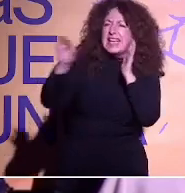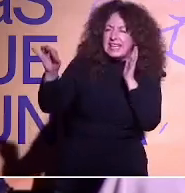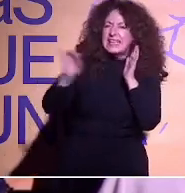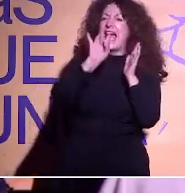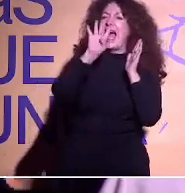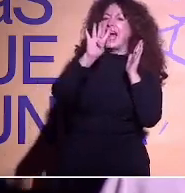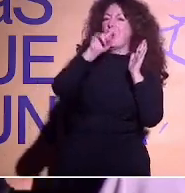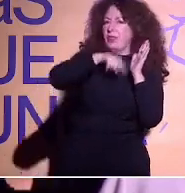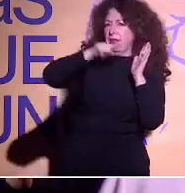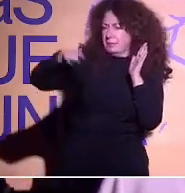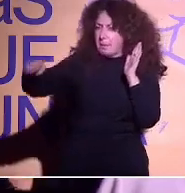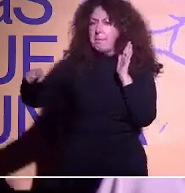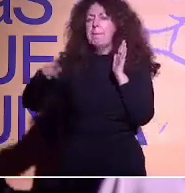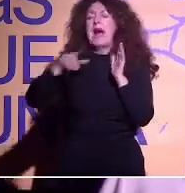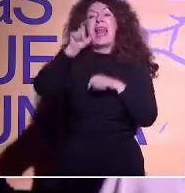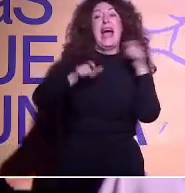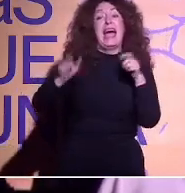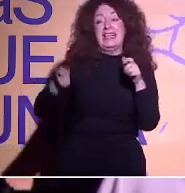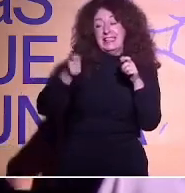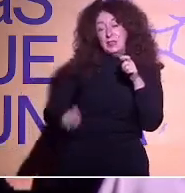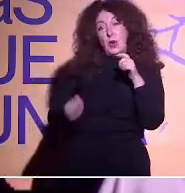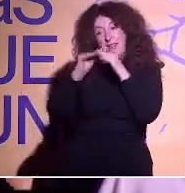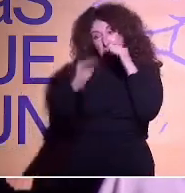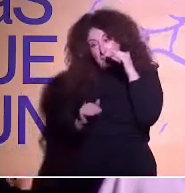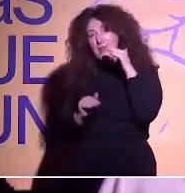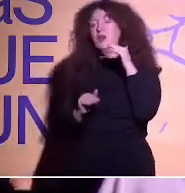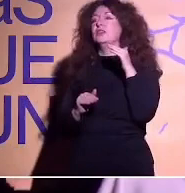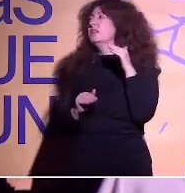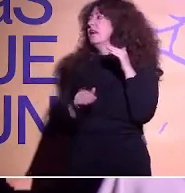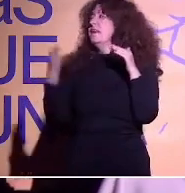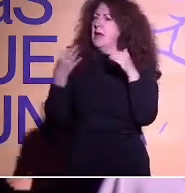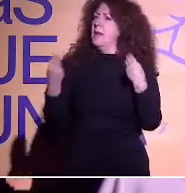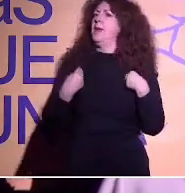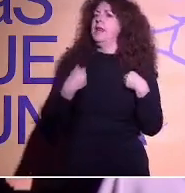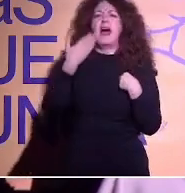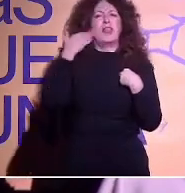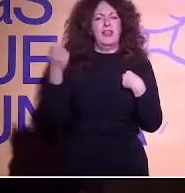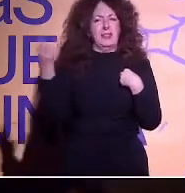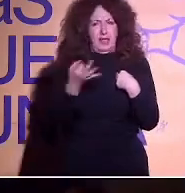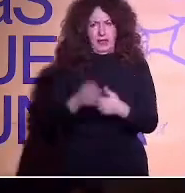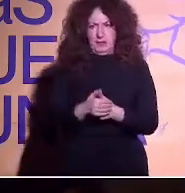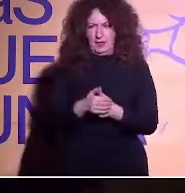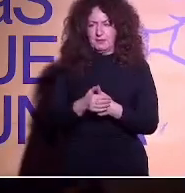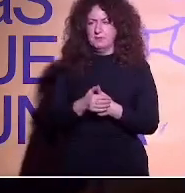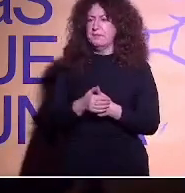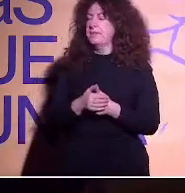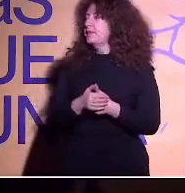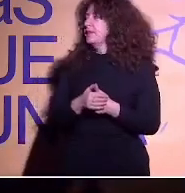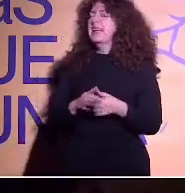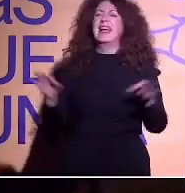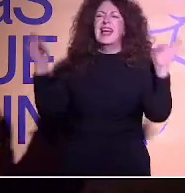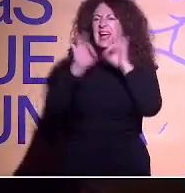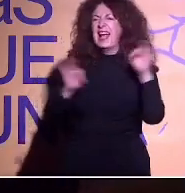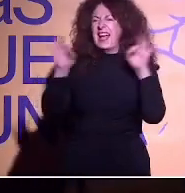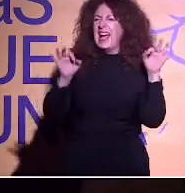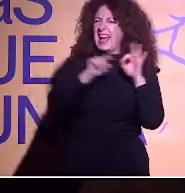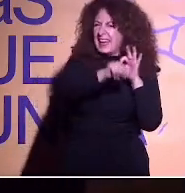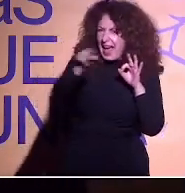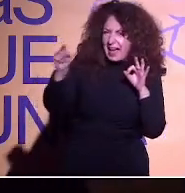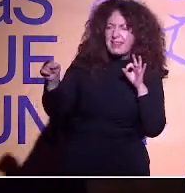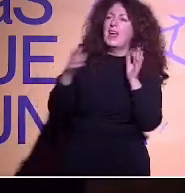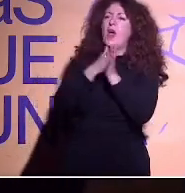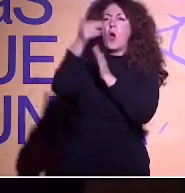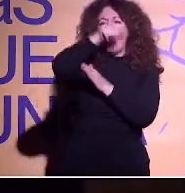14 pagas para que la gente que cobra menos tenga también vidas decentes que nadie absolutamente nadie